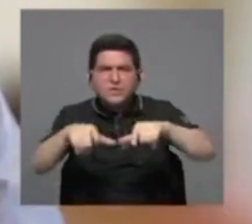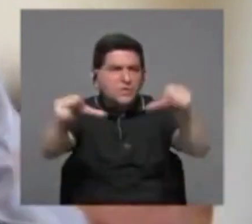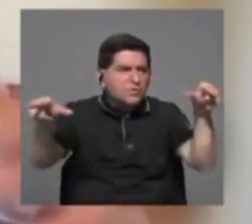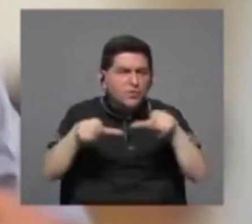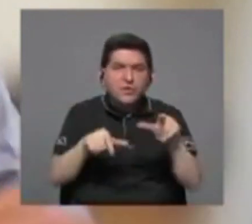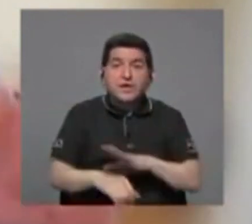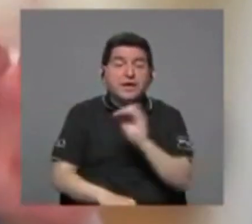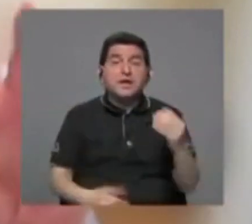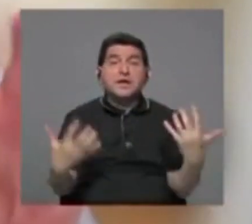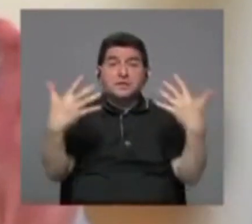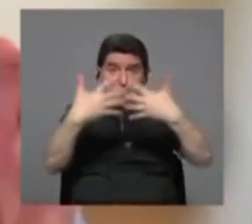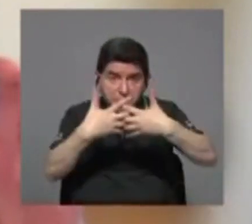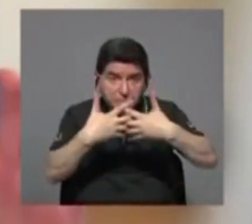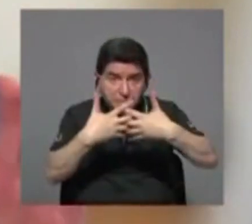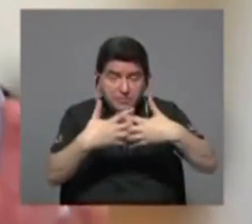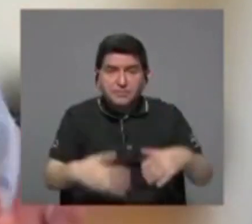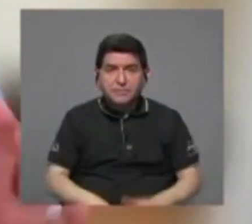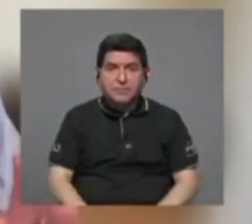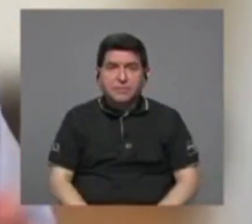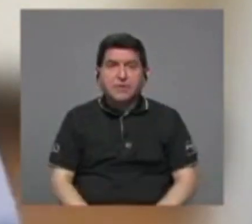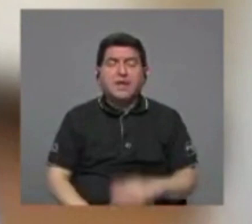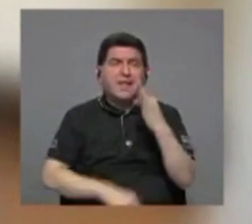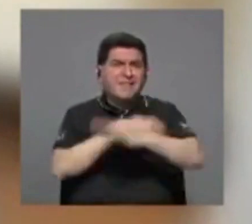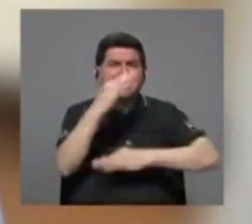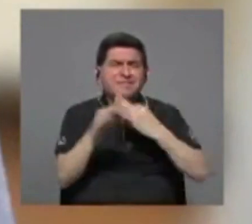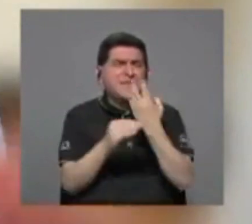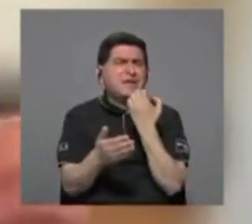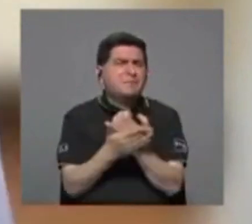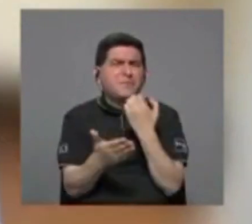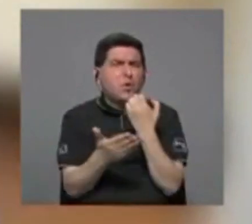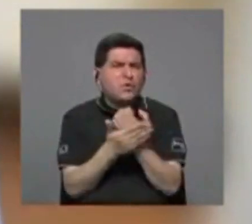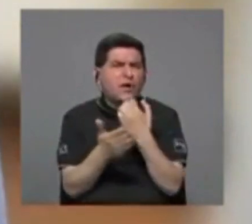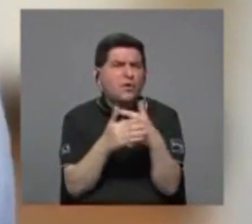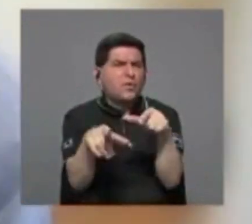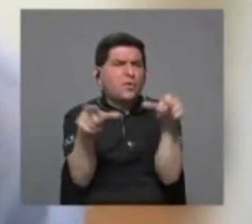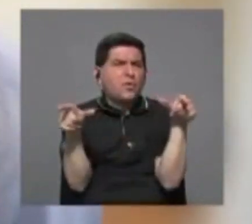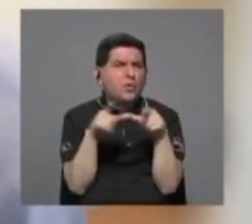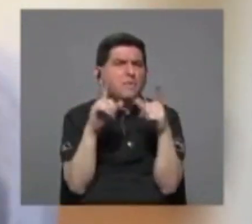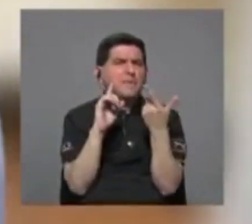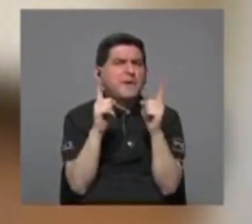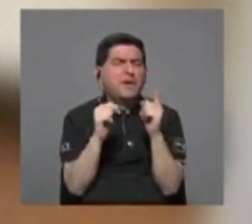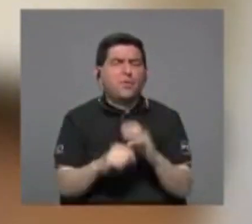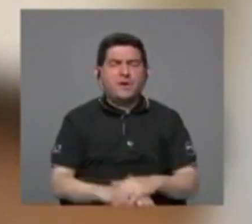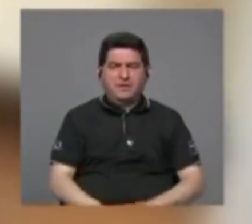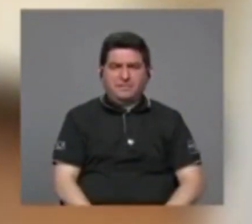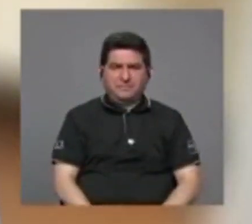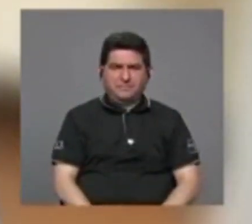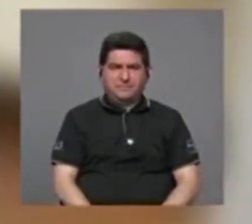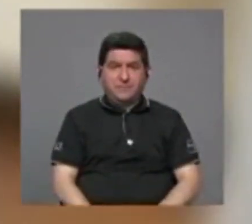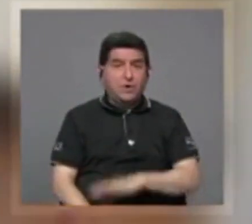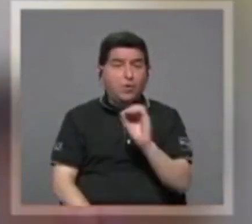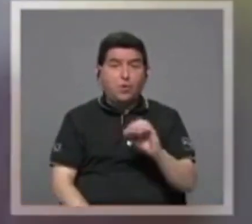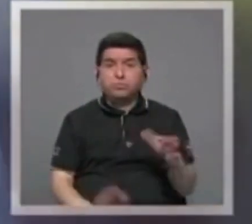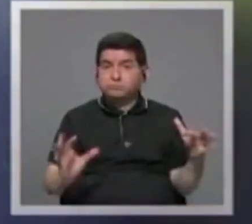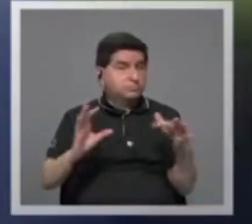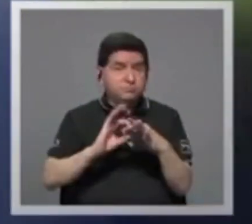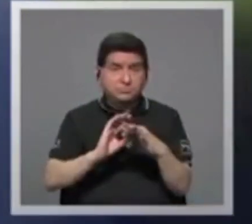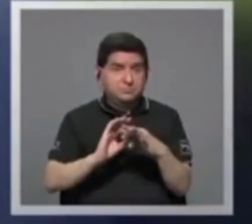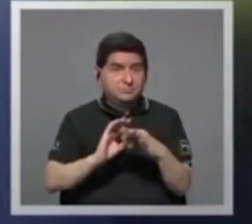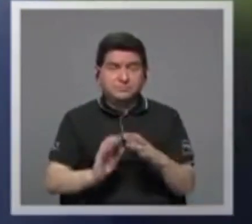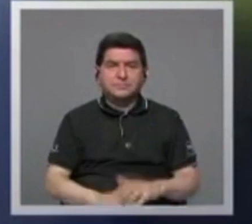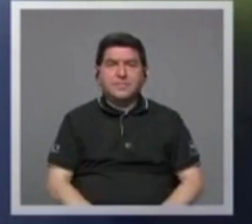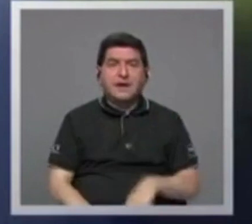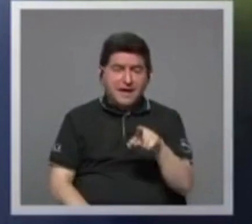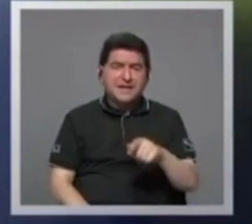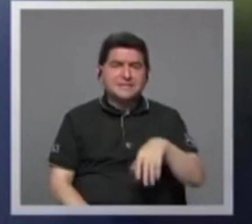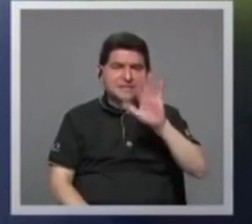si coinciden con qué tipo de economías locales convergen o no convergen. Entonces, sí hay